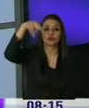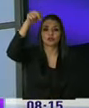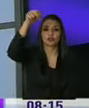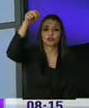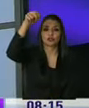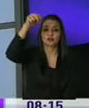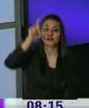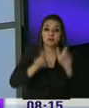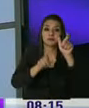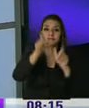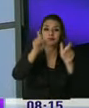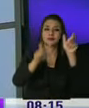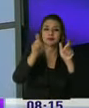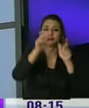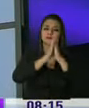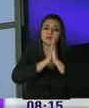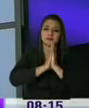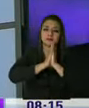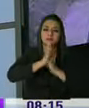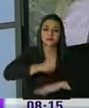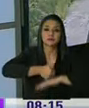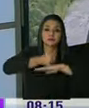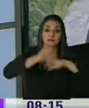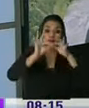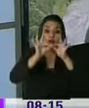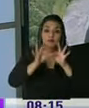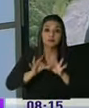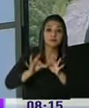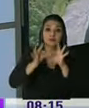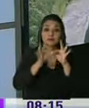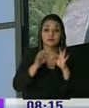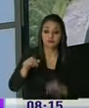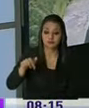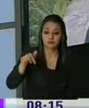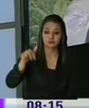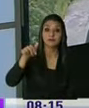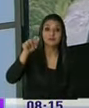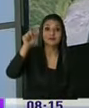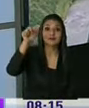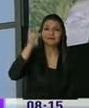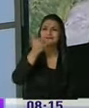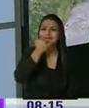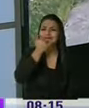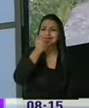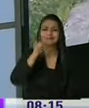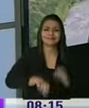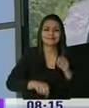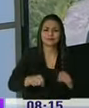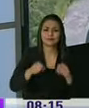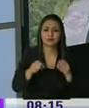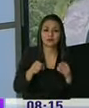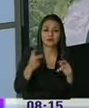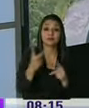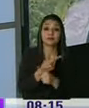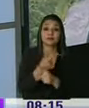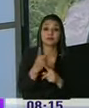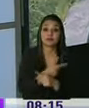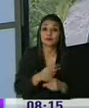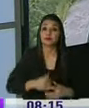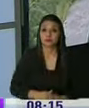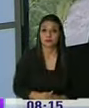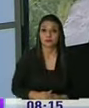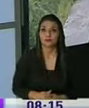Los moradores están solicitando a las autoridades intervención. Hay escalinatas que están en muy mal estado. La inseguridad, Sofía, es